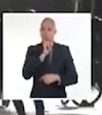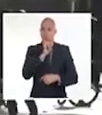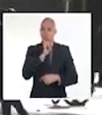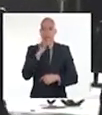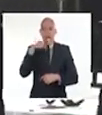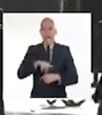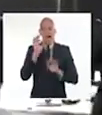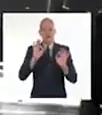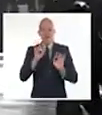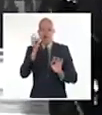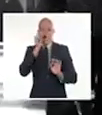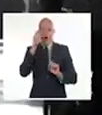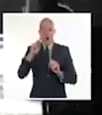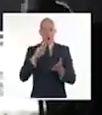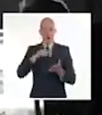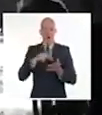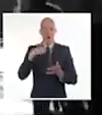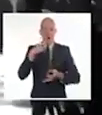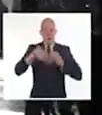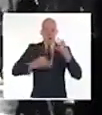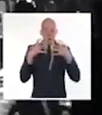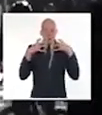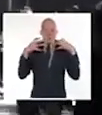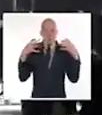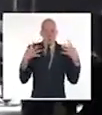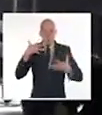también donde vemos los carros y la policía